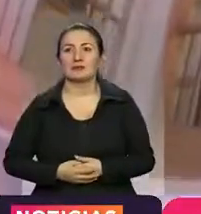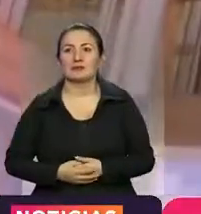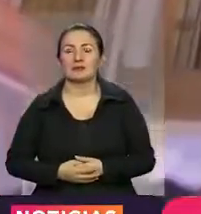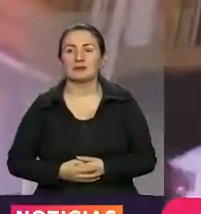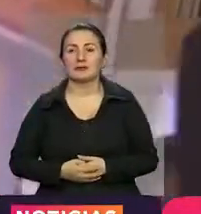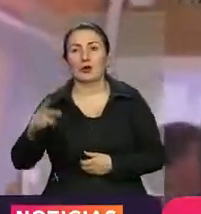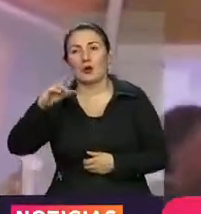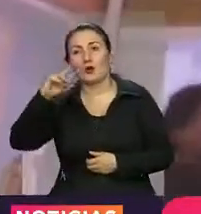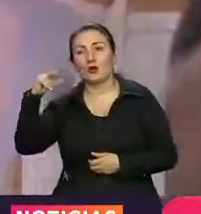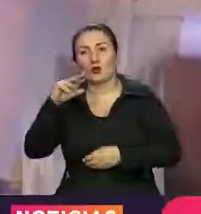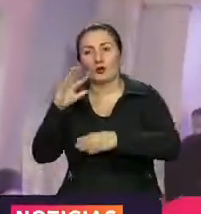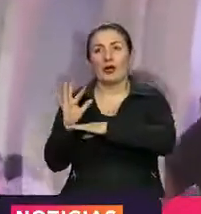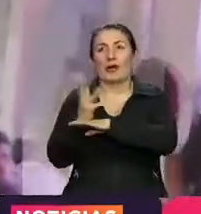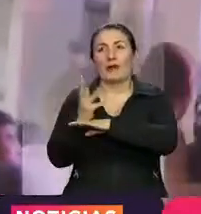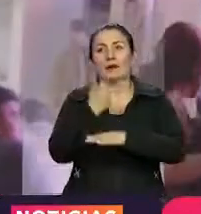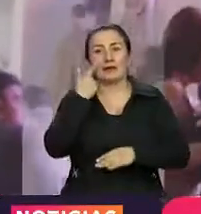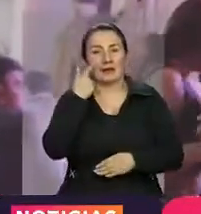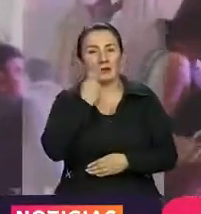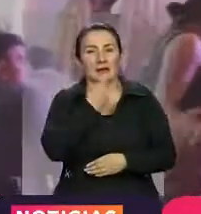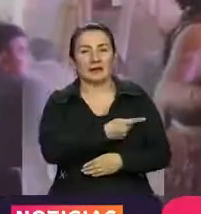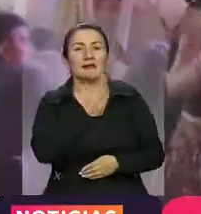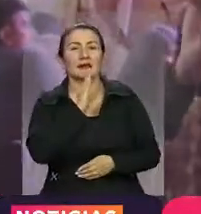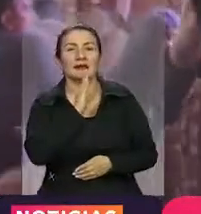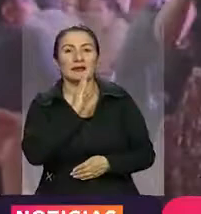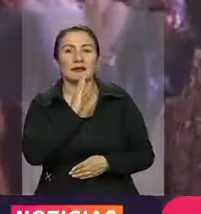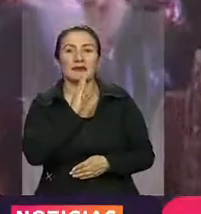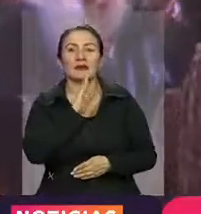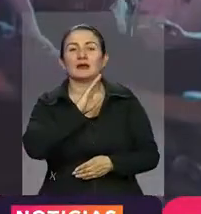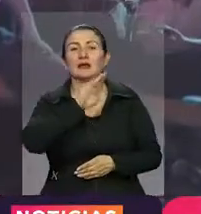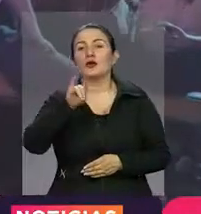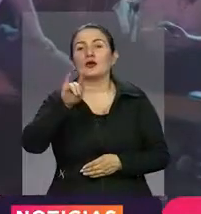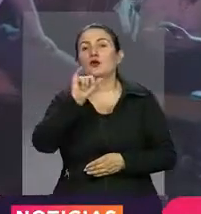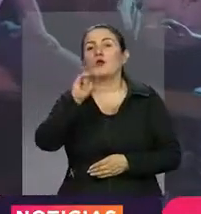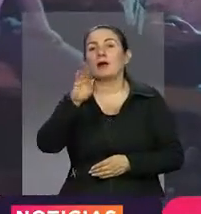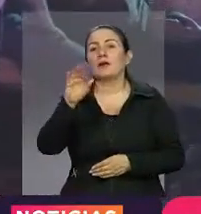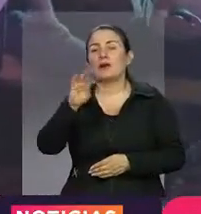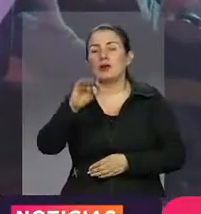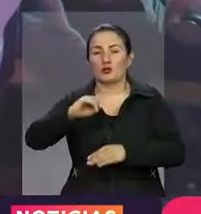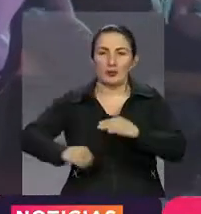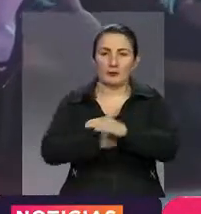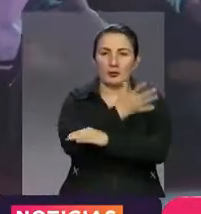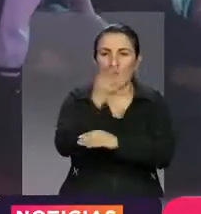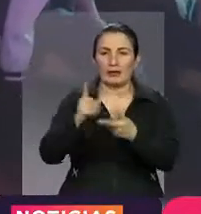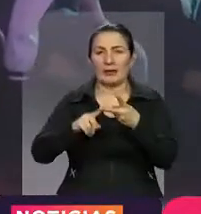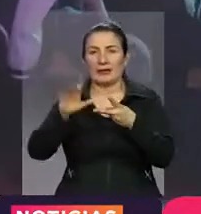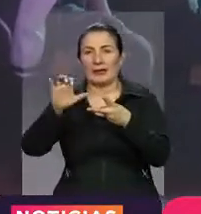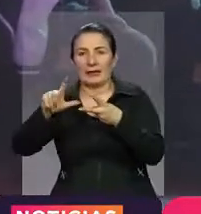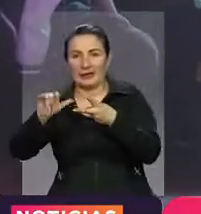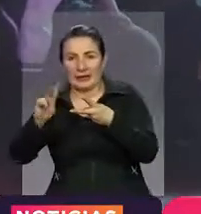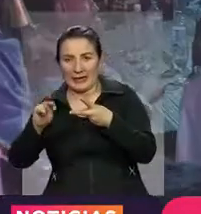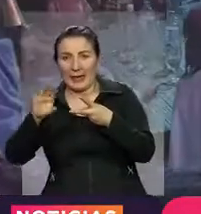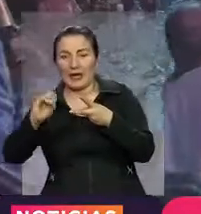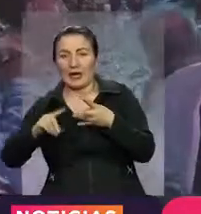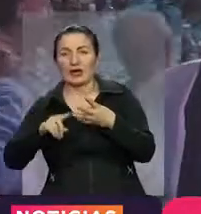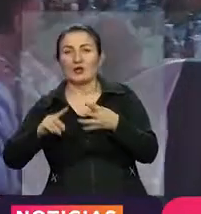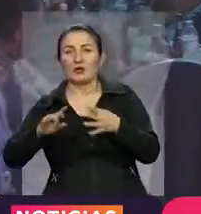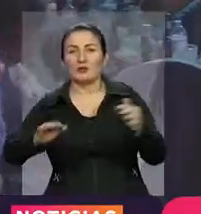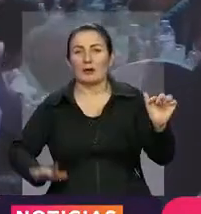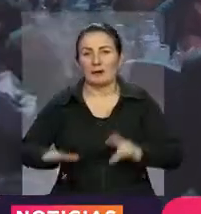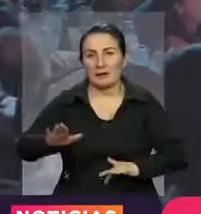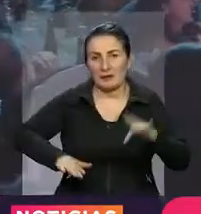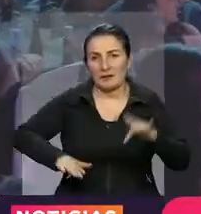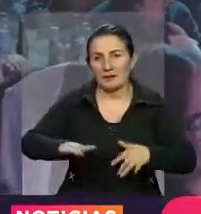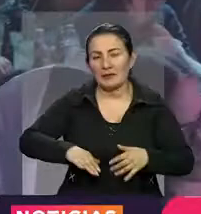Otros artistas que engalanaron el escenario fueron el poeta Juan Manuel Roca, Emiliano González Cortés con una presentación instrumental,